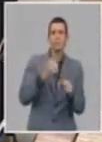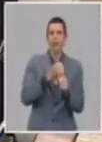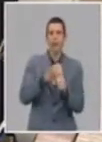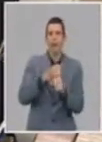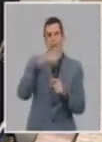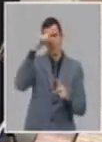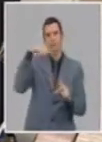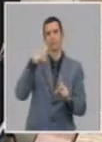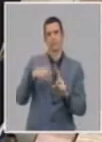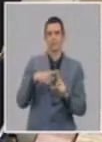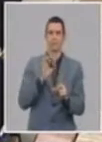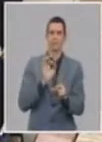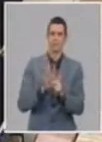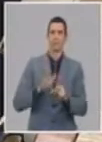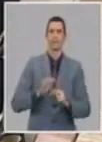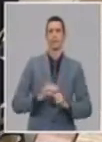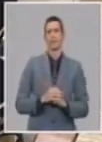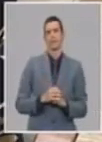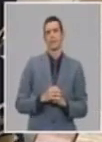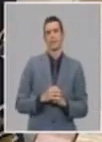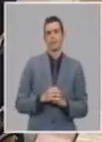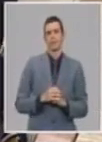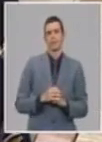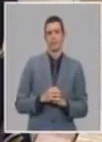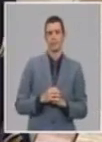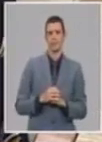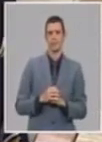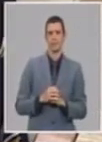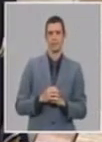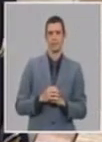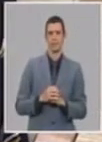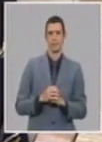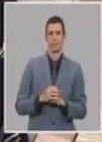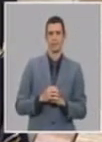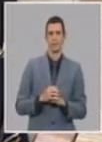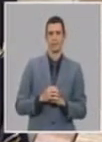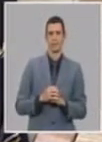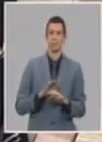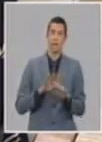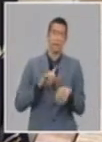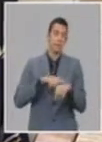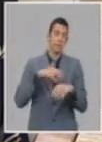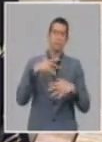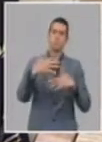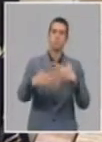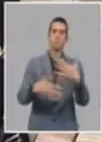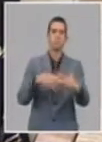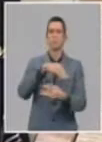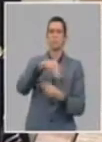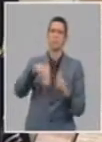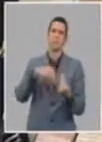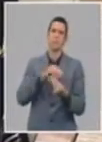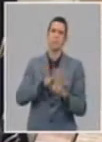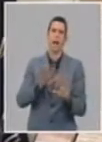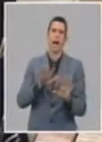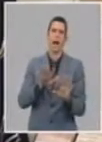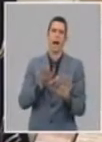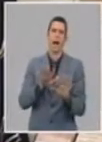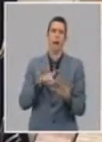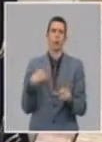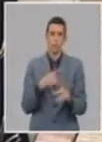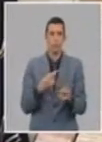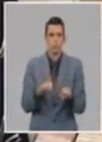Después, esa medida volvió otra vez a desmontarse de alguna manera, a pesar de que se estaba